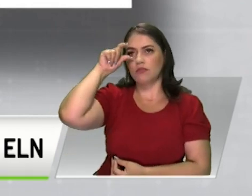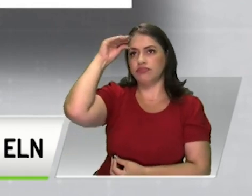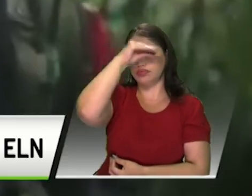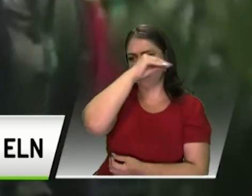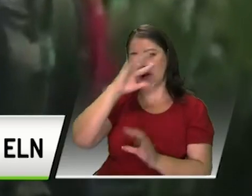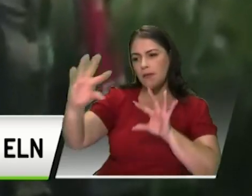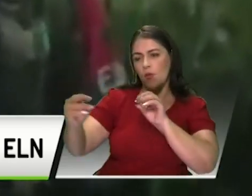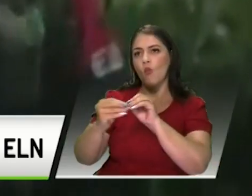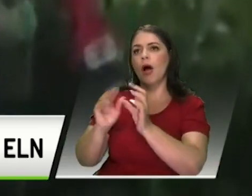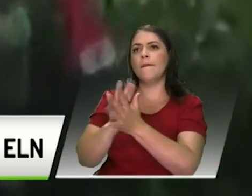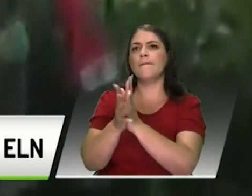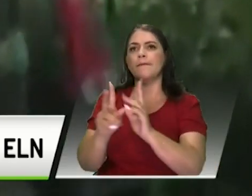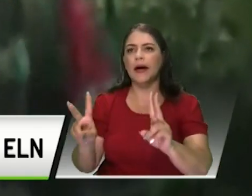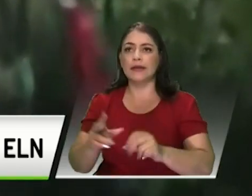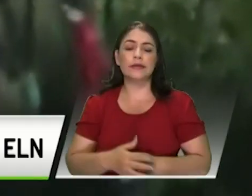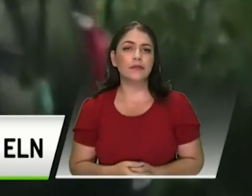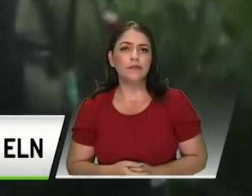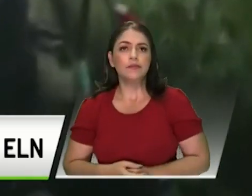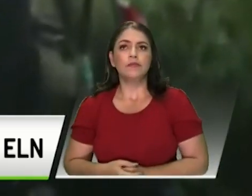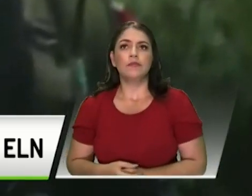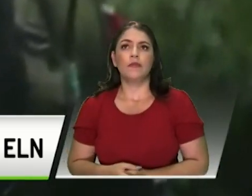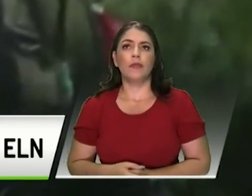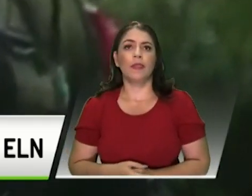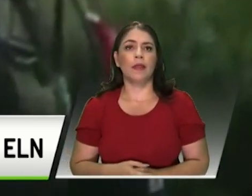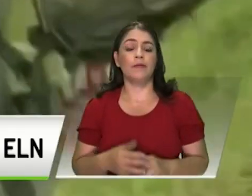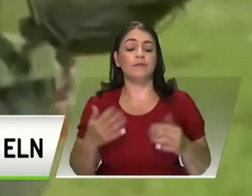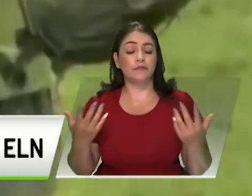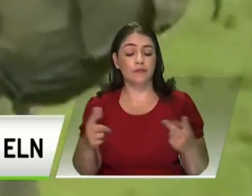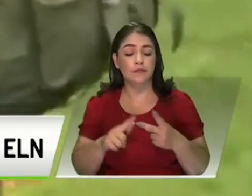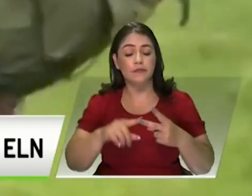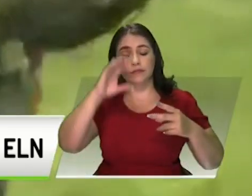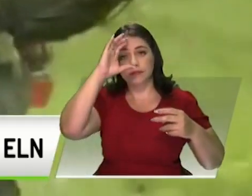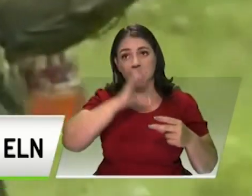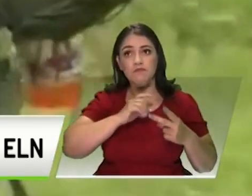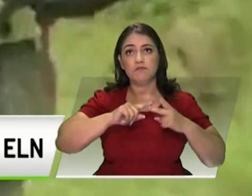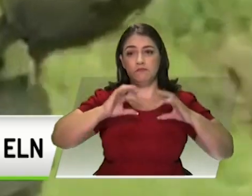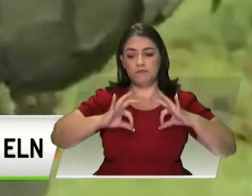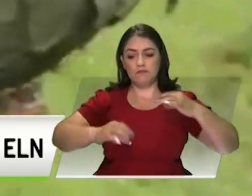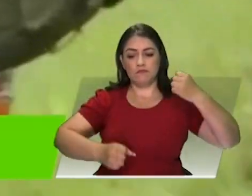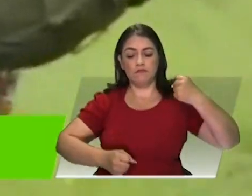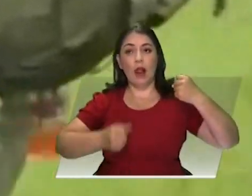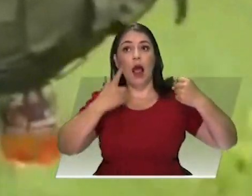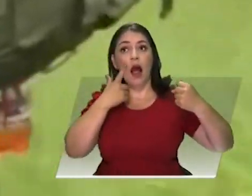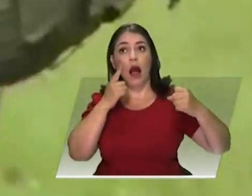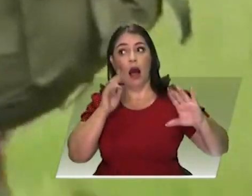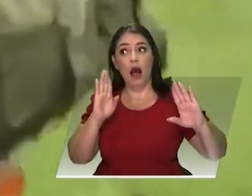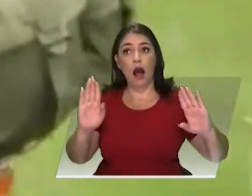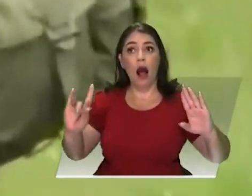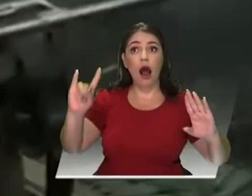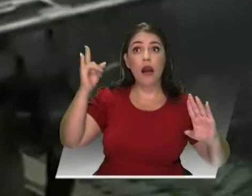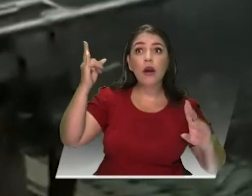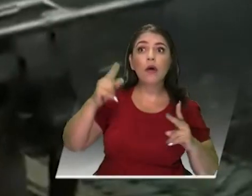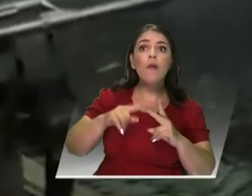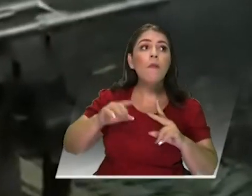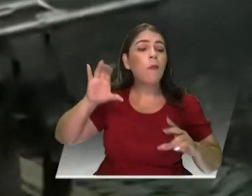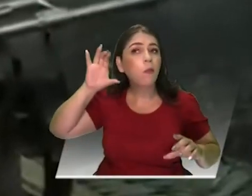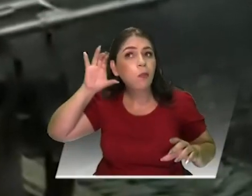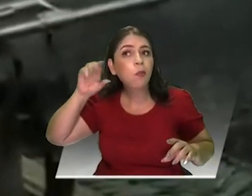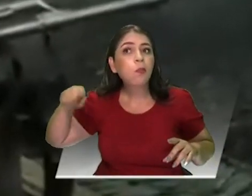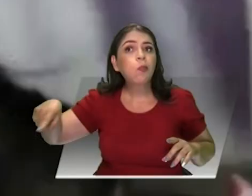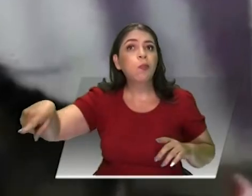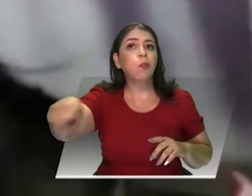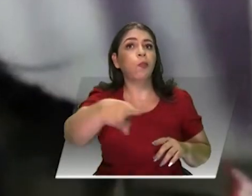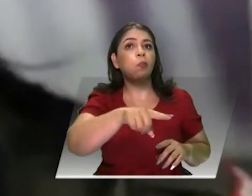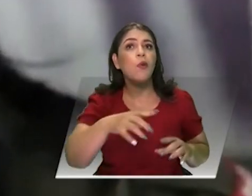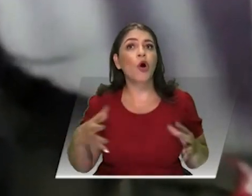paz por su parte las autoridades civiles y militares se declararon en alerta ante informaciones que apuntan a que